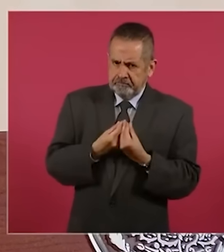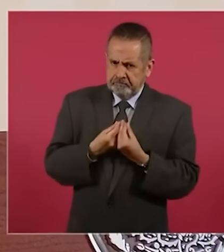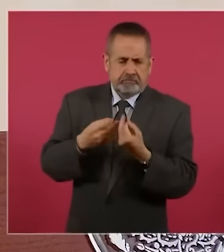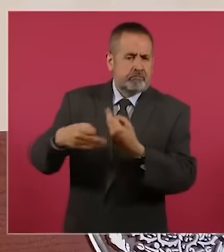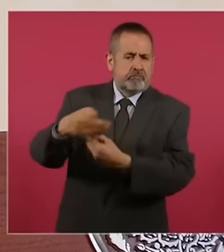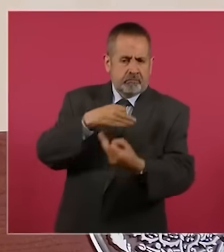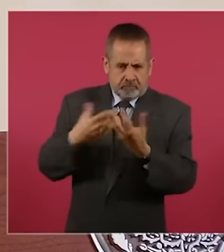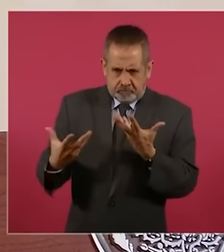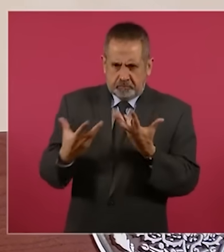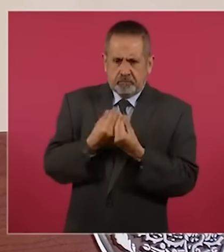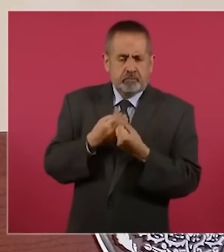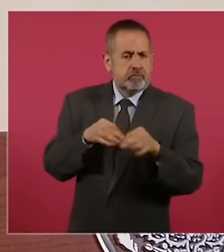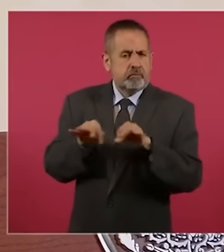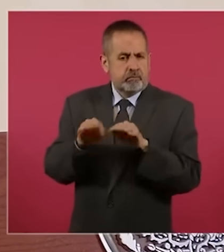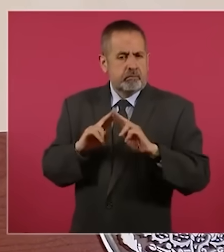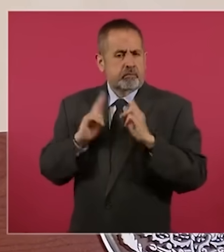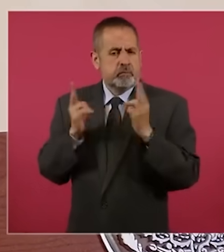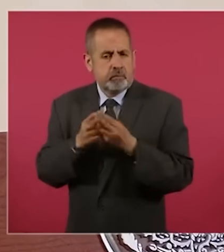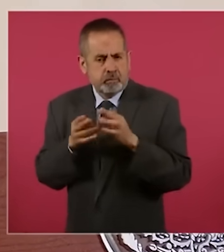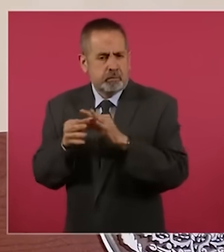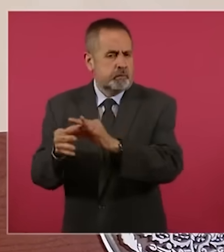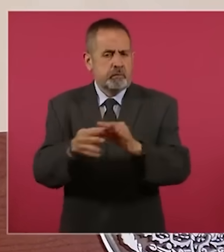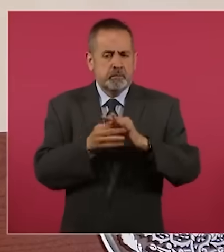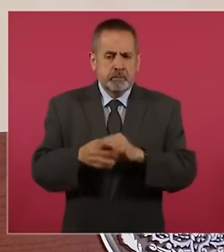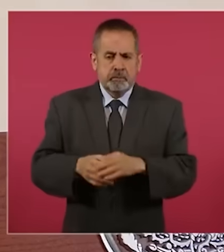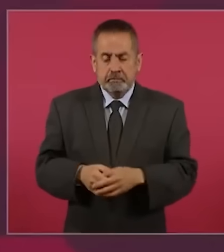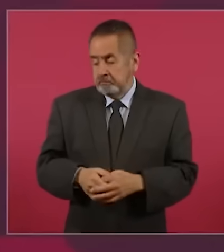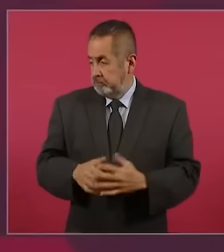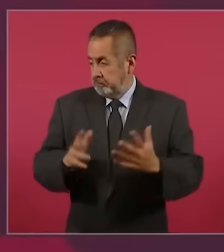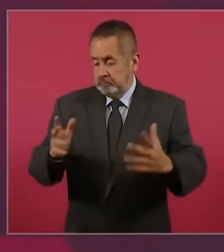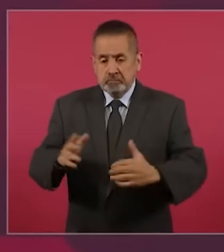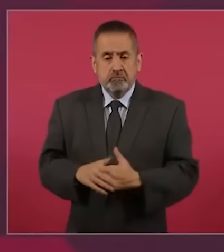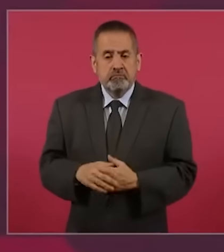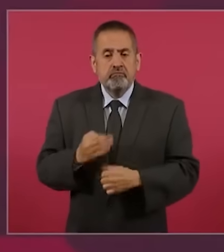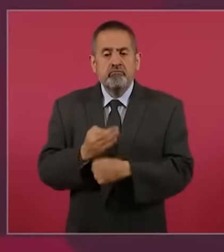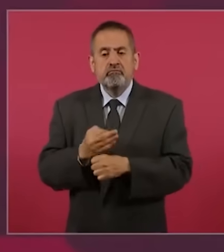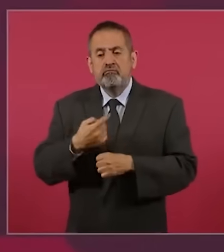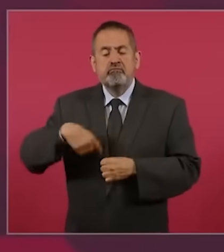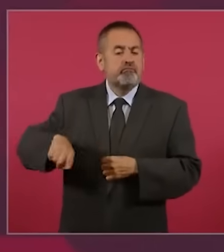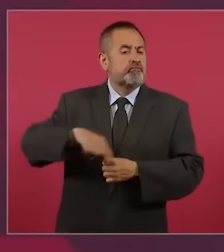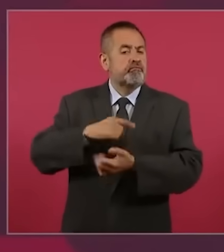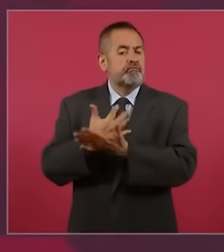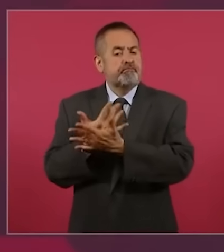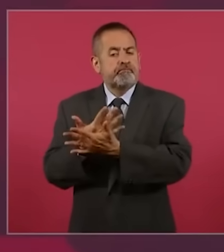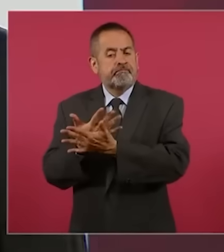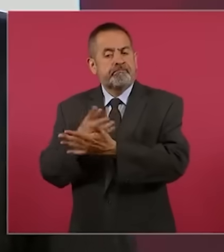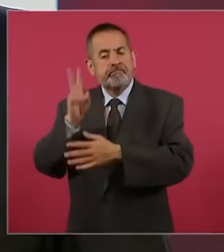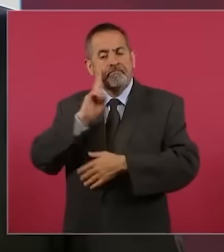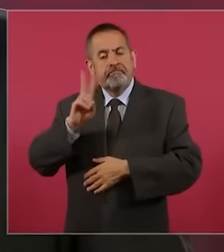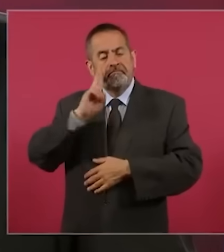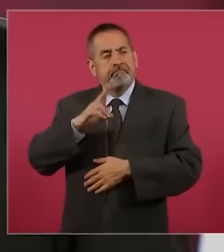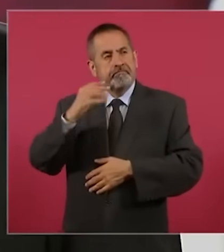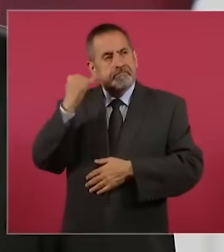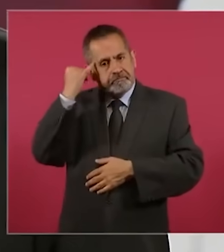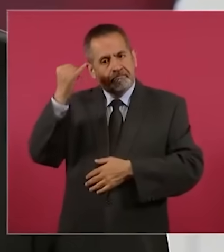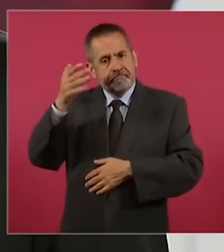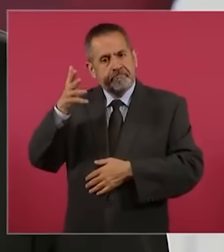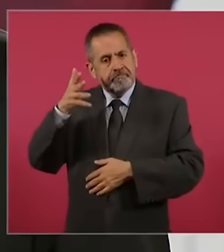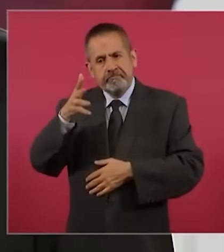Entonces, hay que esperar lo que decida